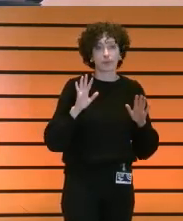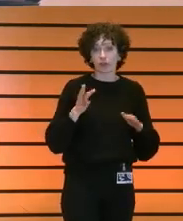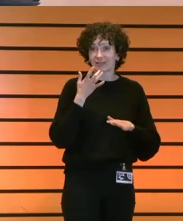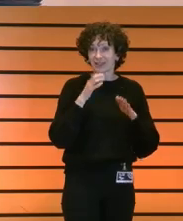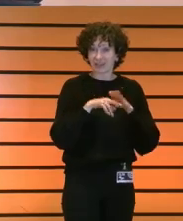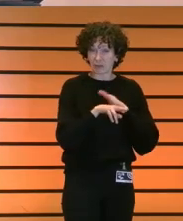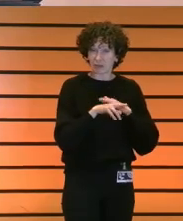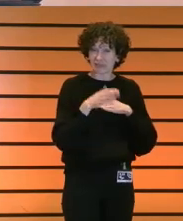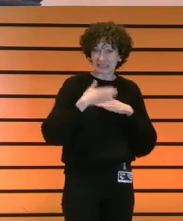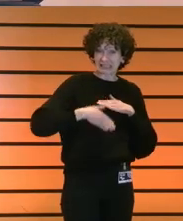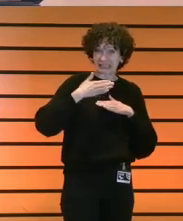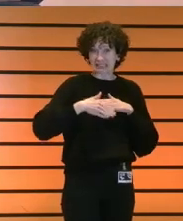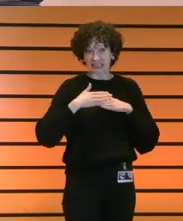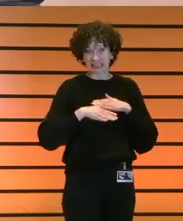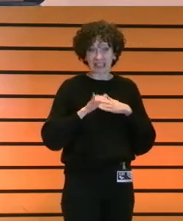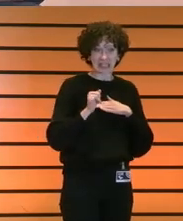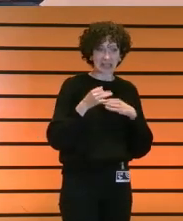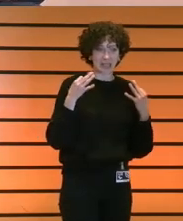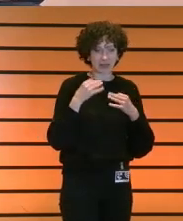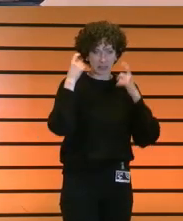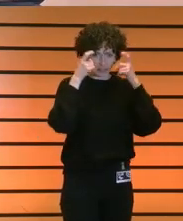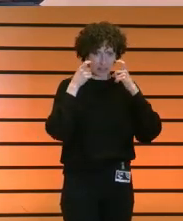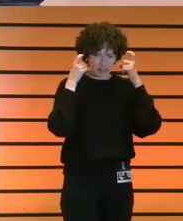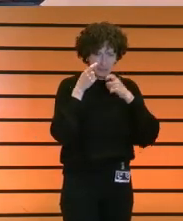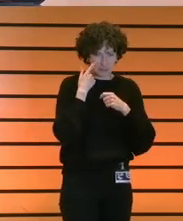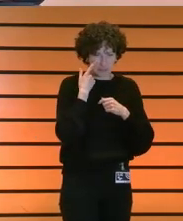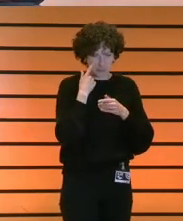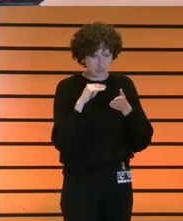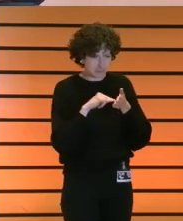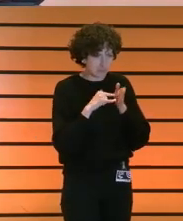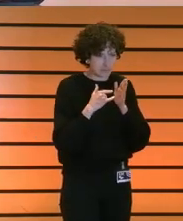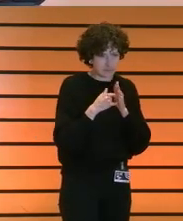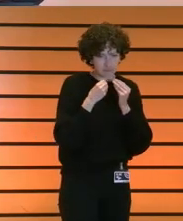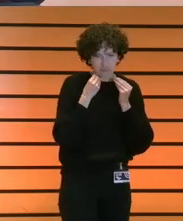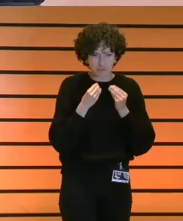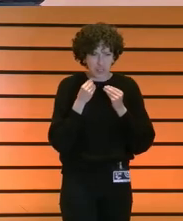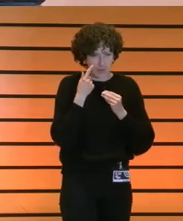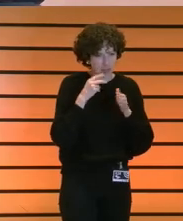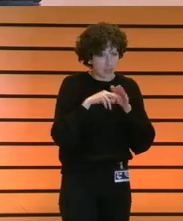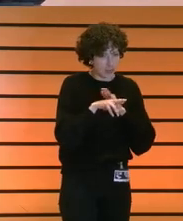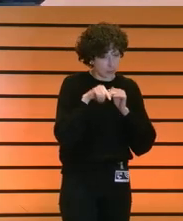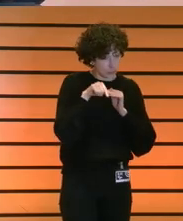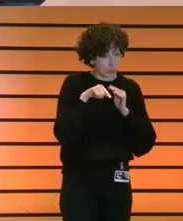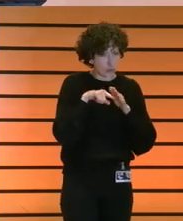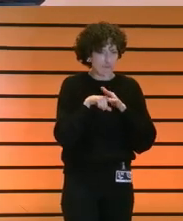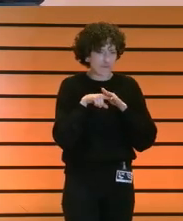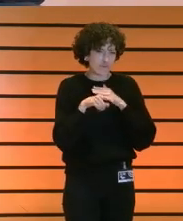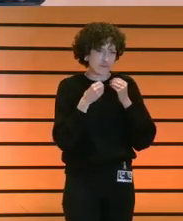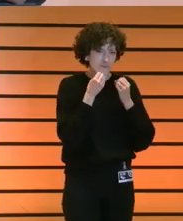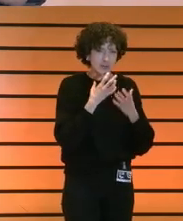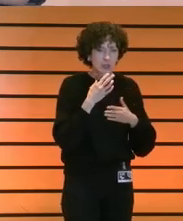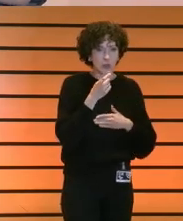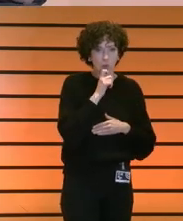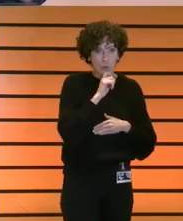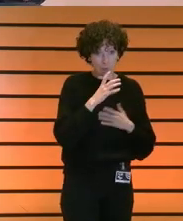más limitados, hay que intentar ser muy estratégico en cómo gestionas esos recursos, ¿no?